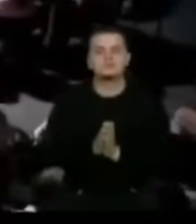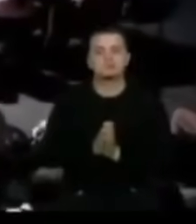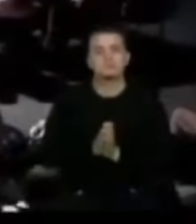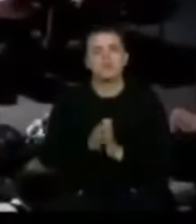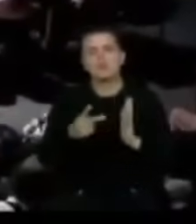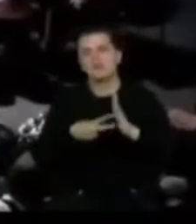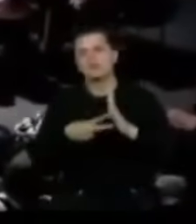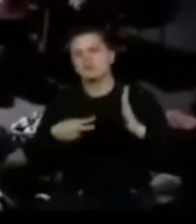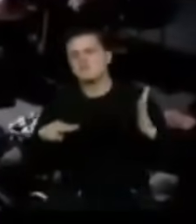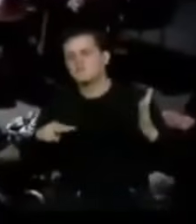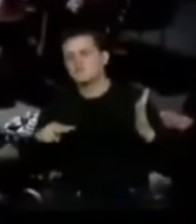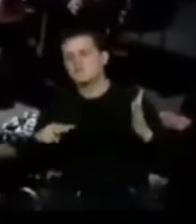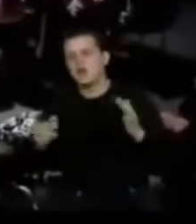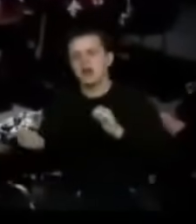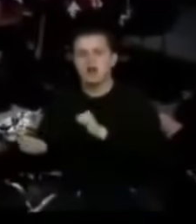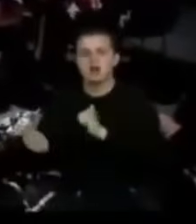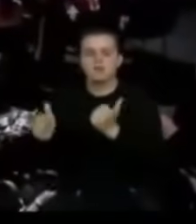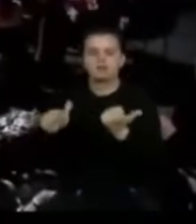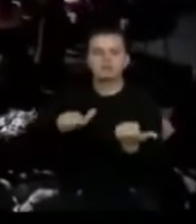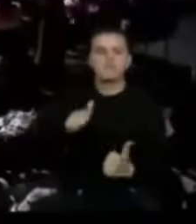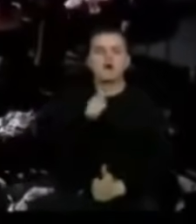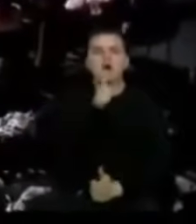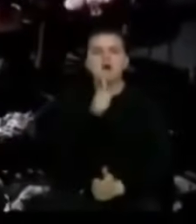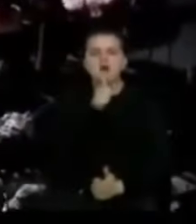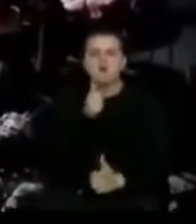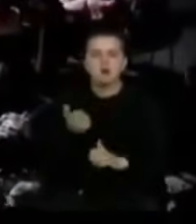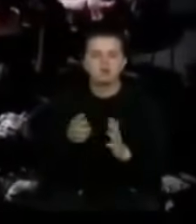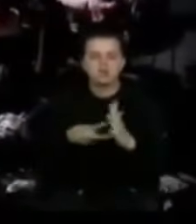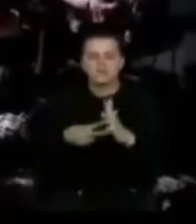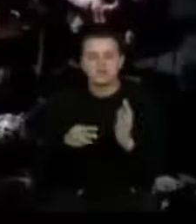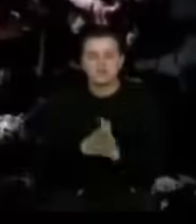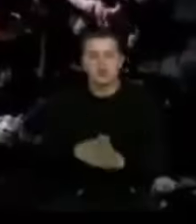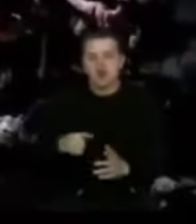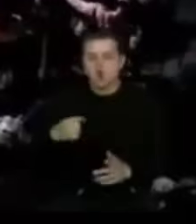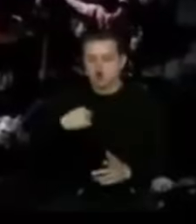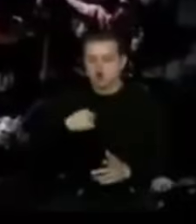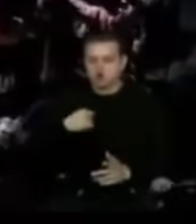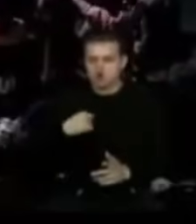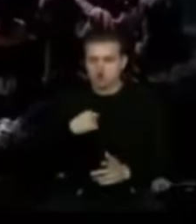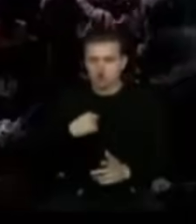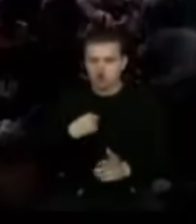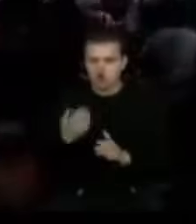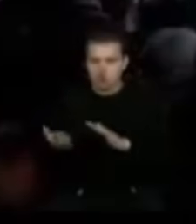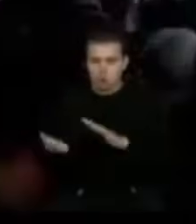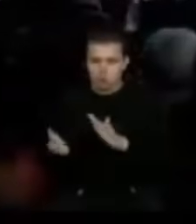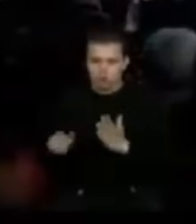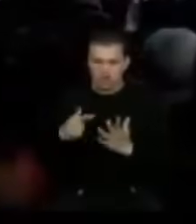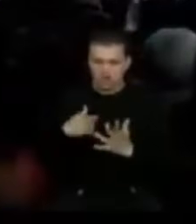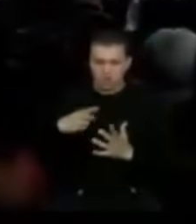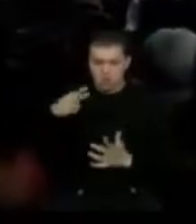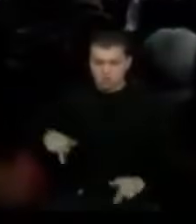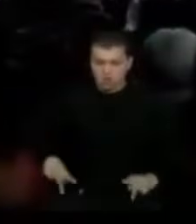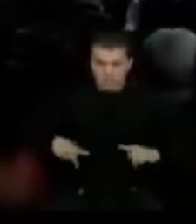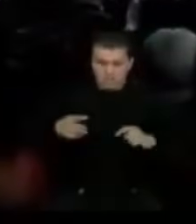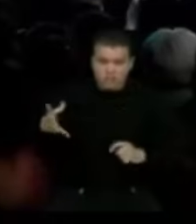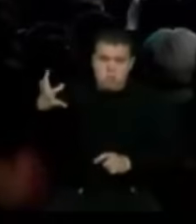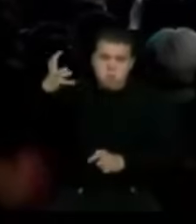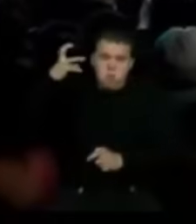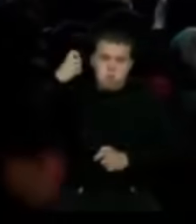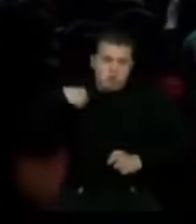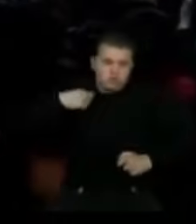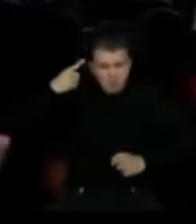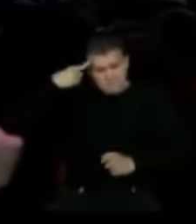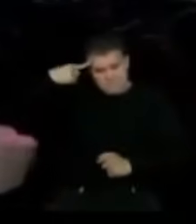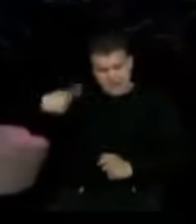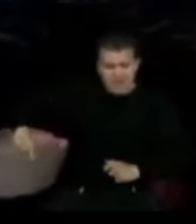¿Qué significa el bautismo en agua? Yo he muerto una vida antigua, me he arrepentido de mis pecados y